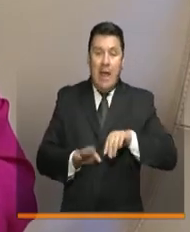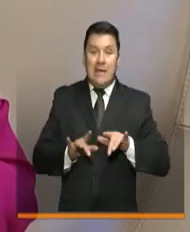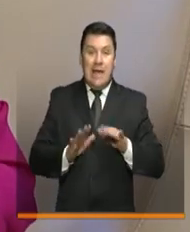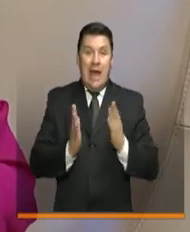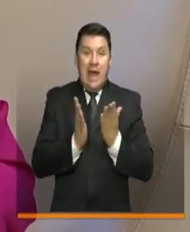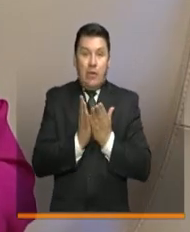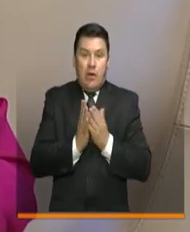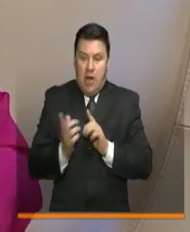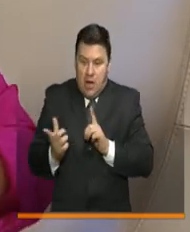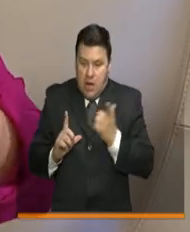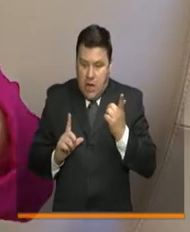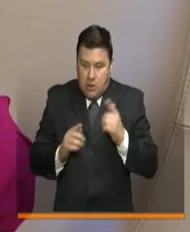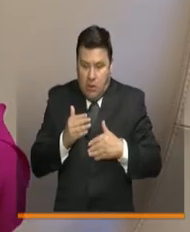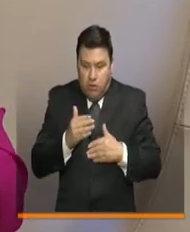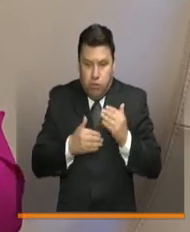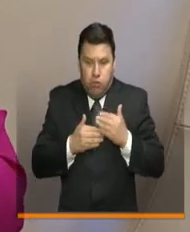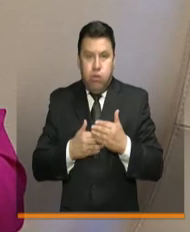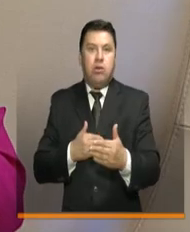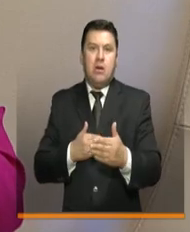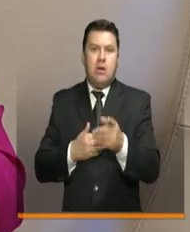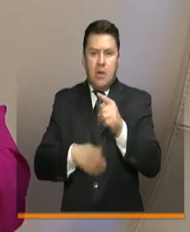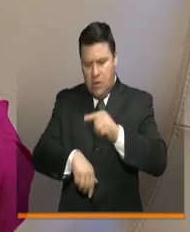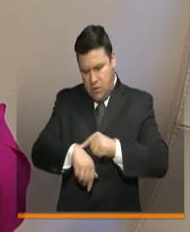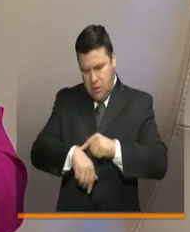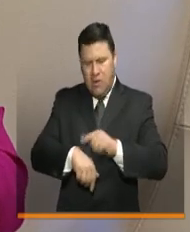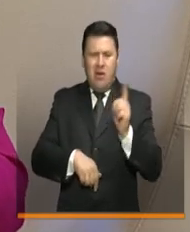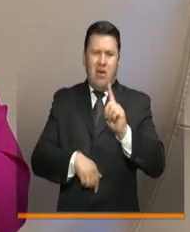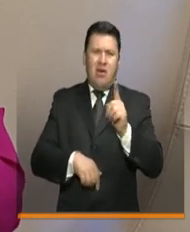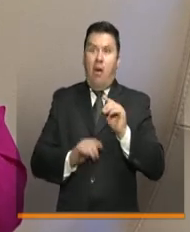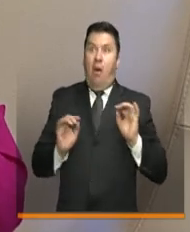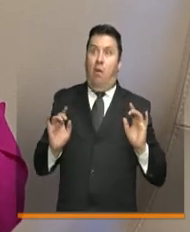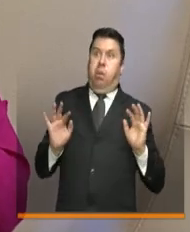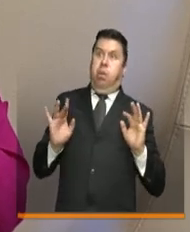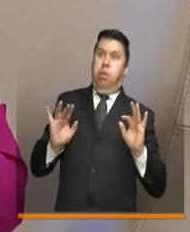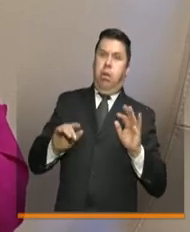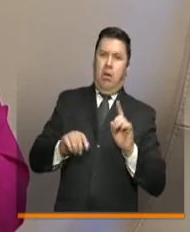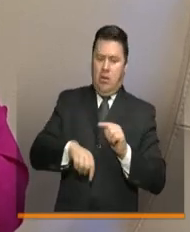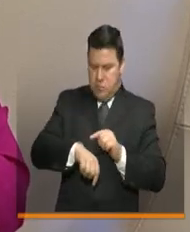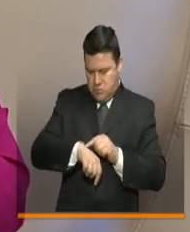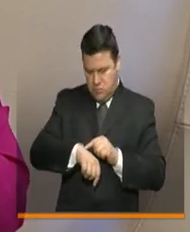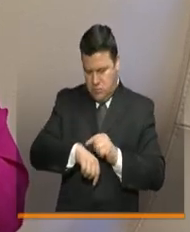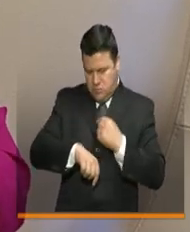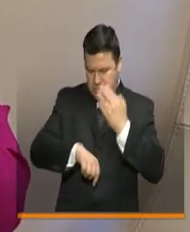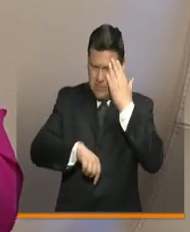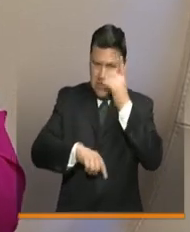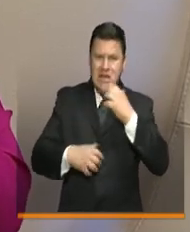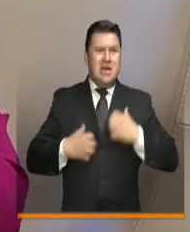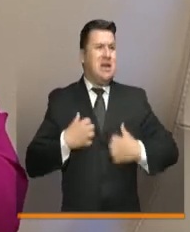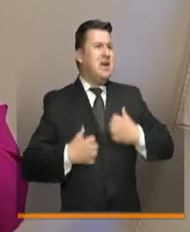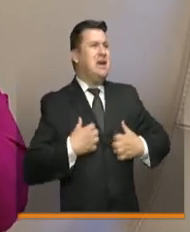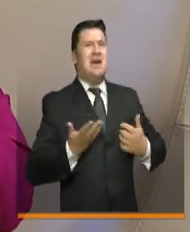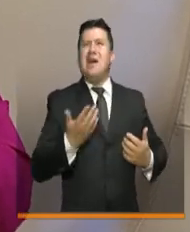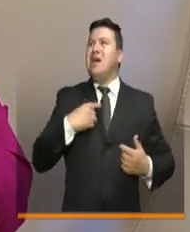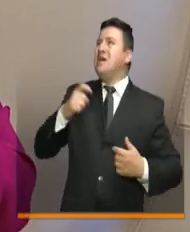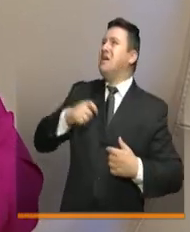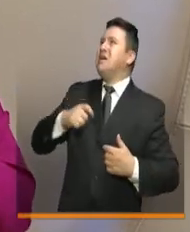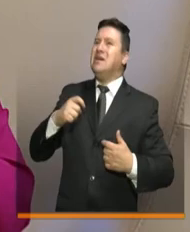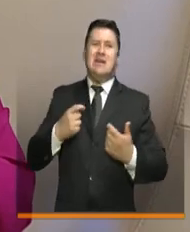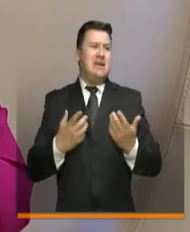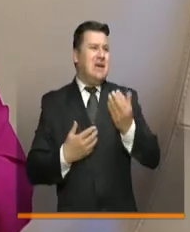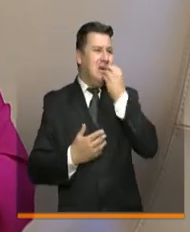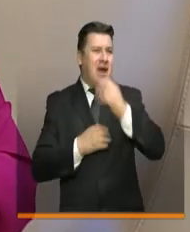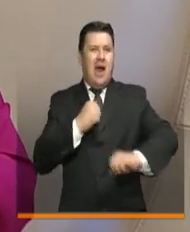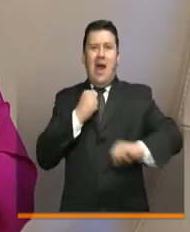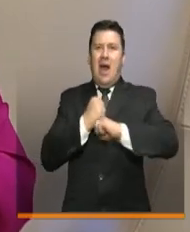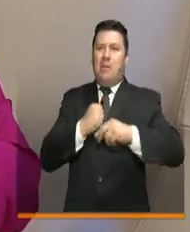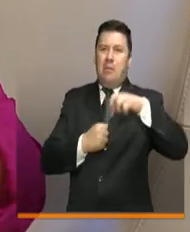educación listas para este proceso, crean en la hora, no generen aglomeraciones. Yo sé que hay una inquietud de los niños y de ustedes en contar con este